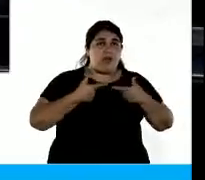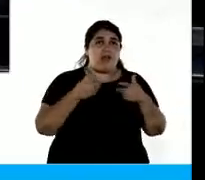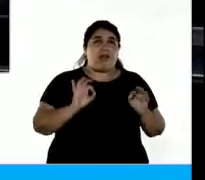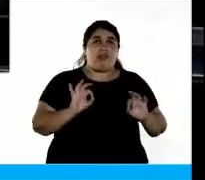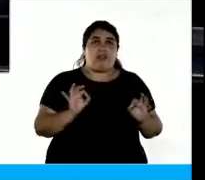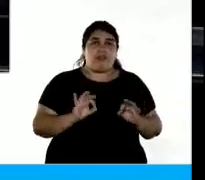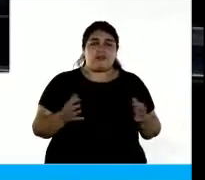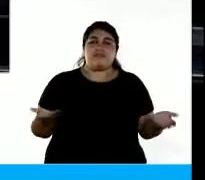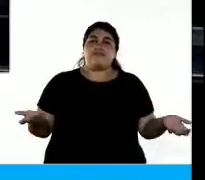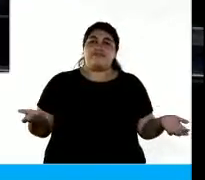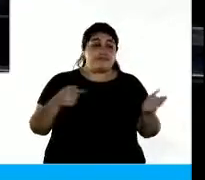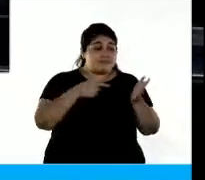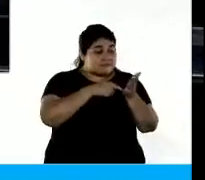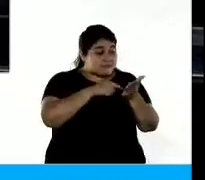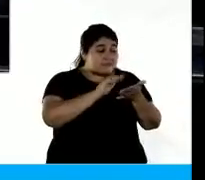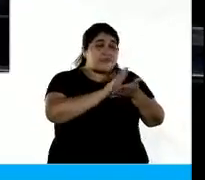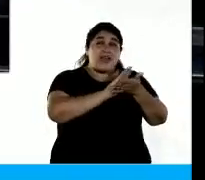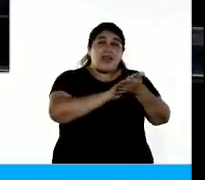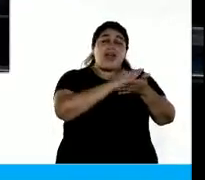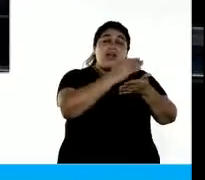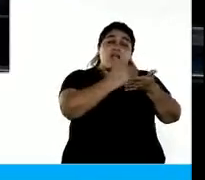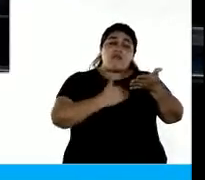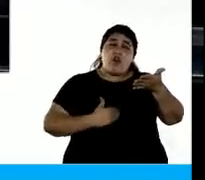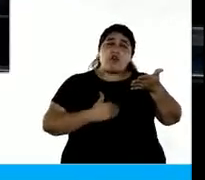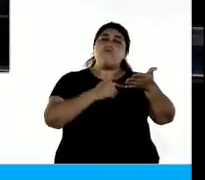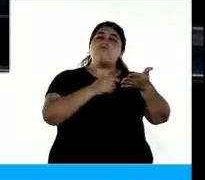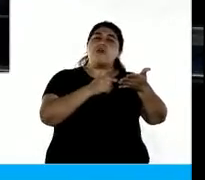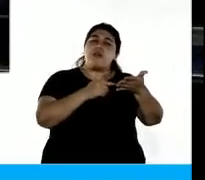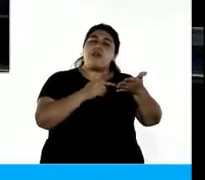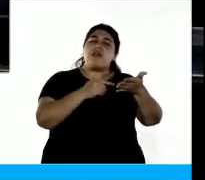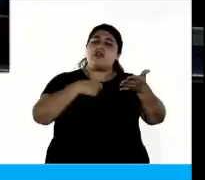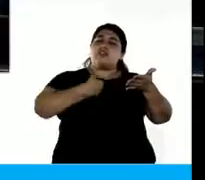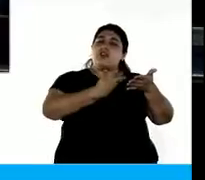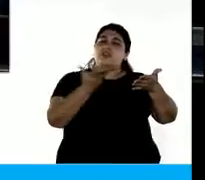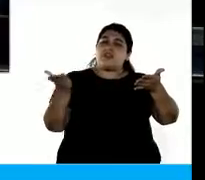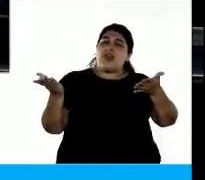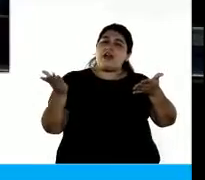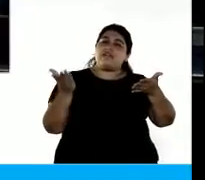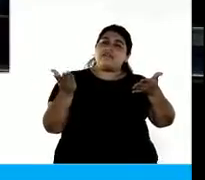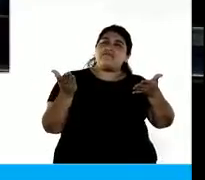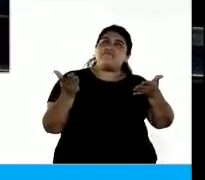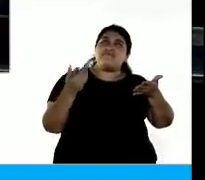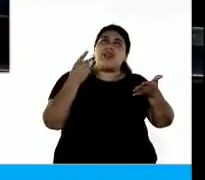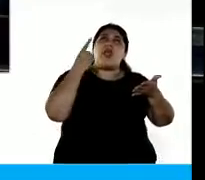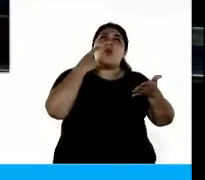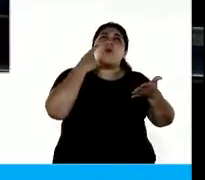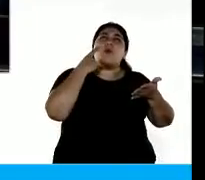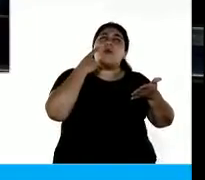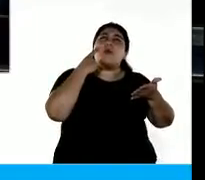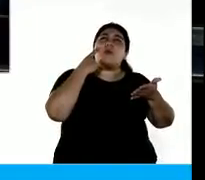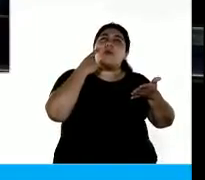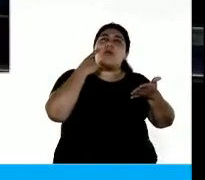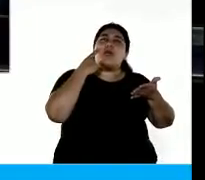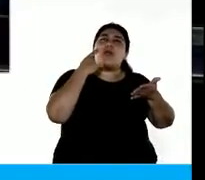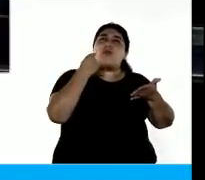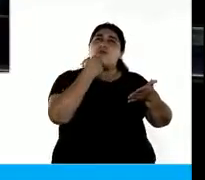representa a parte de la sociedad que vive con total desconcierto